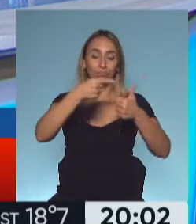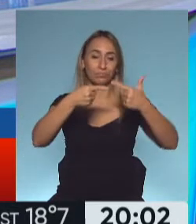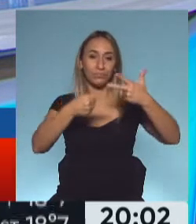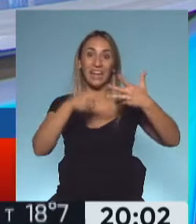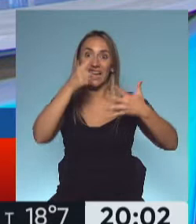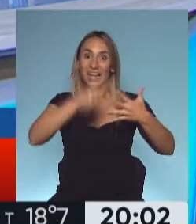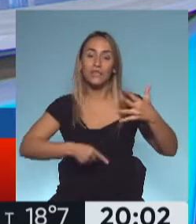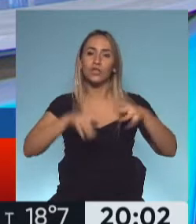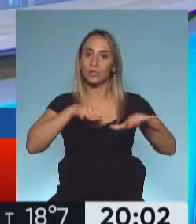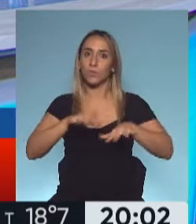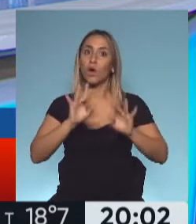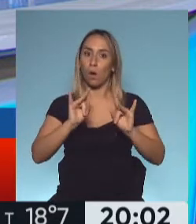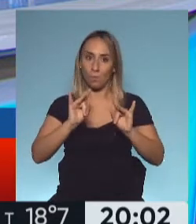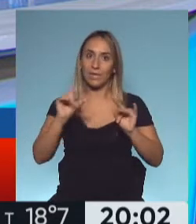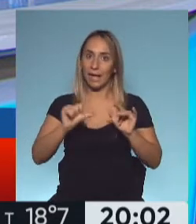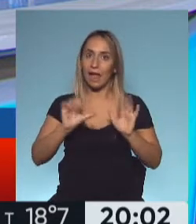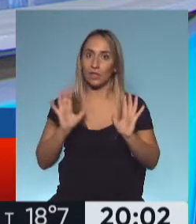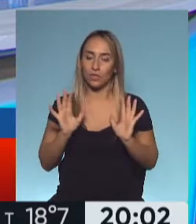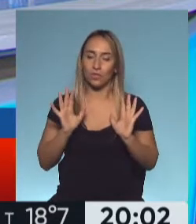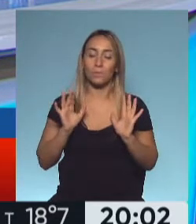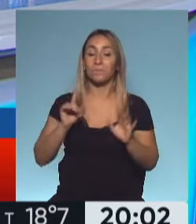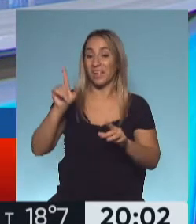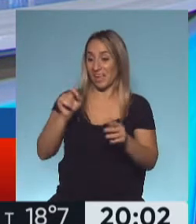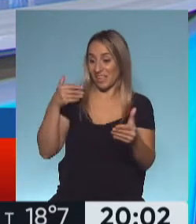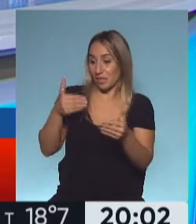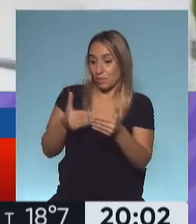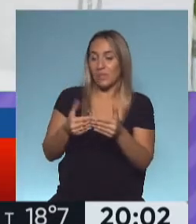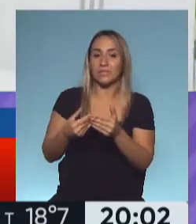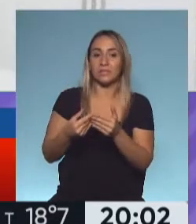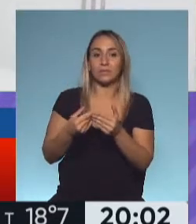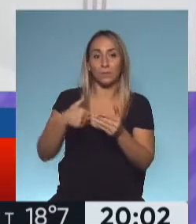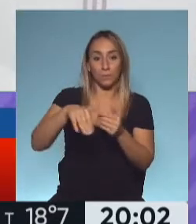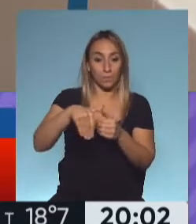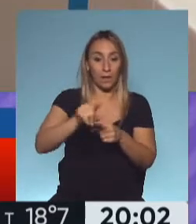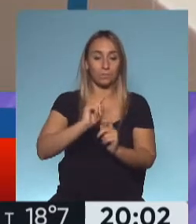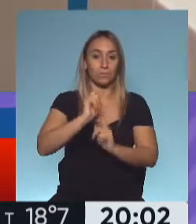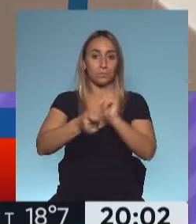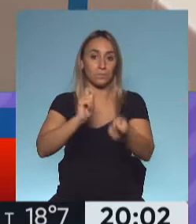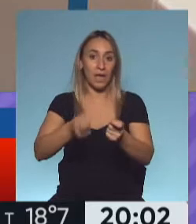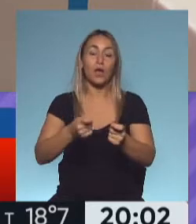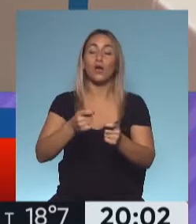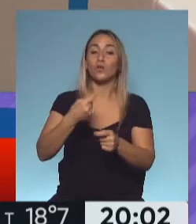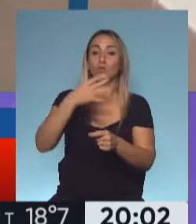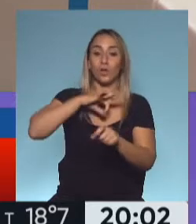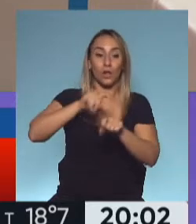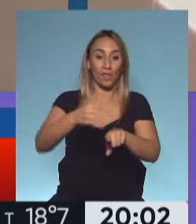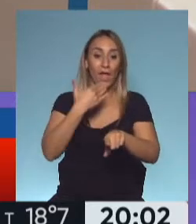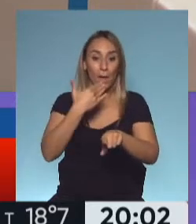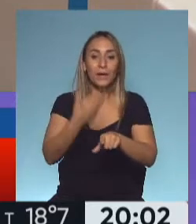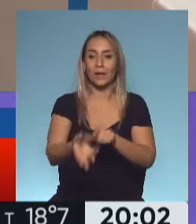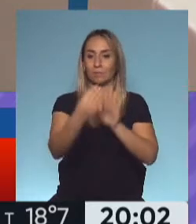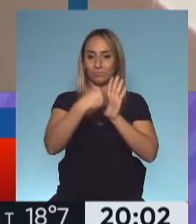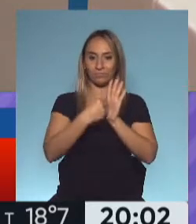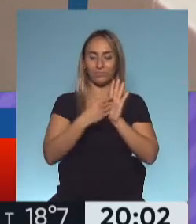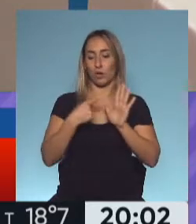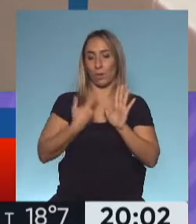son los que ahora en este mes se incorporan para el pago de los sueldos de abril, y eso es importante porque se abrió